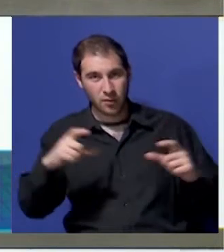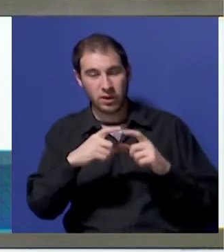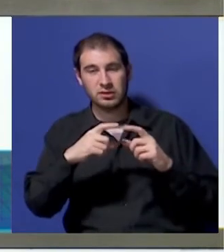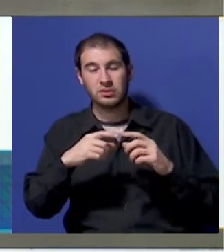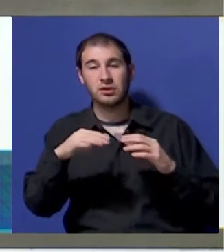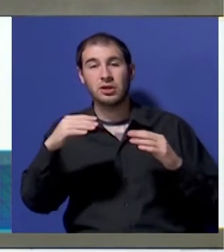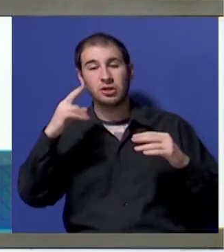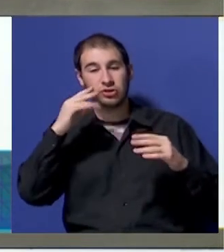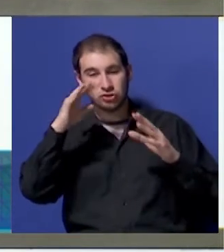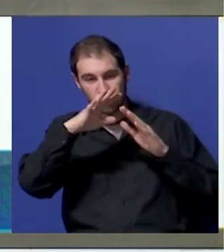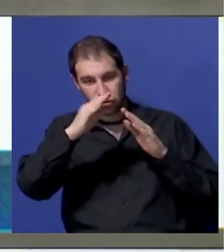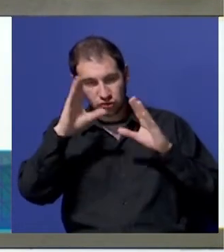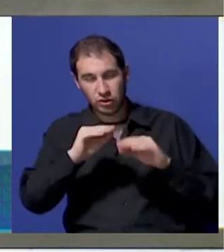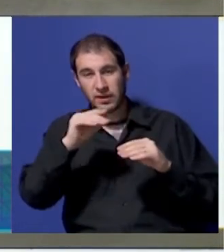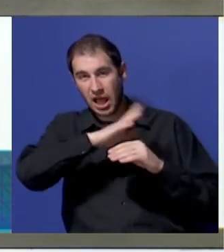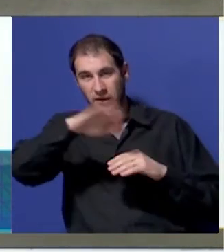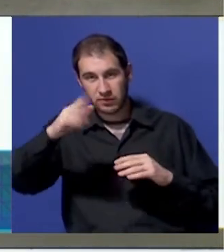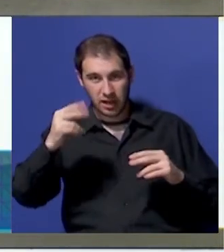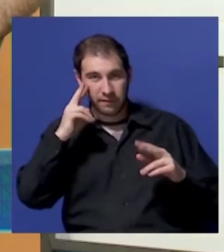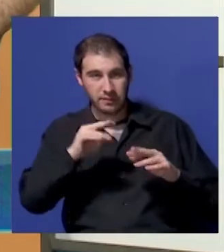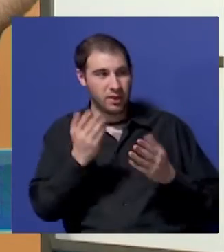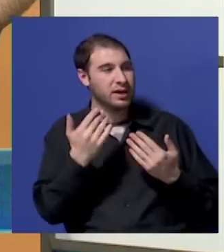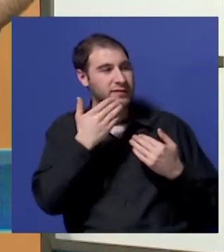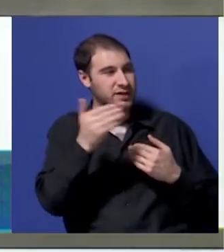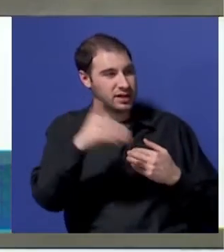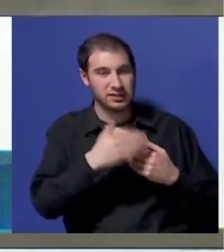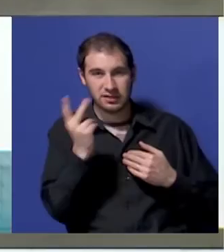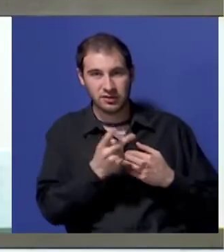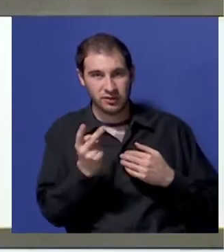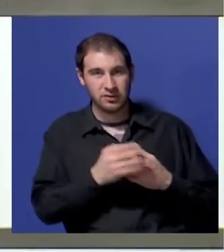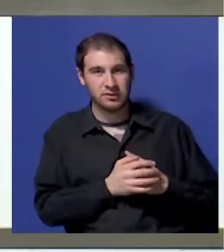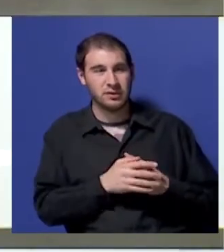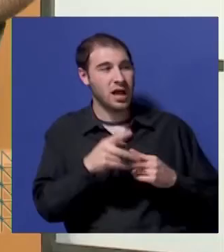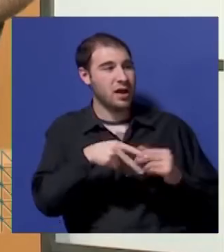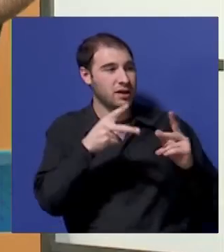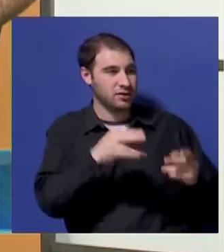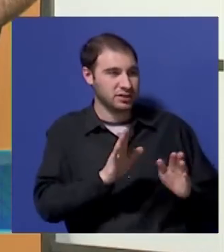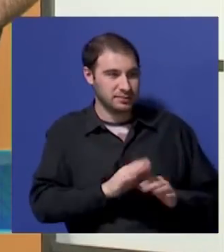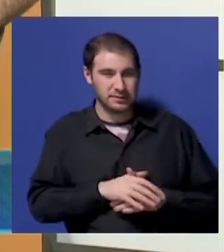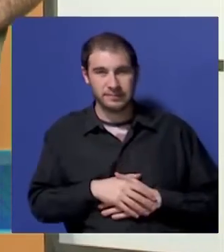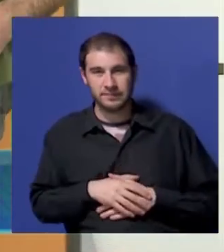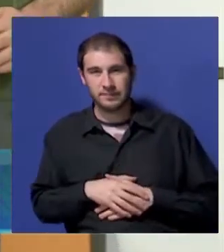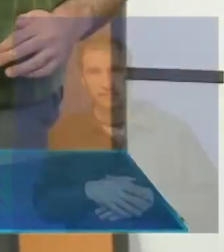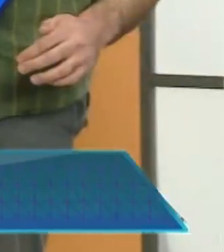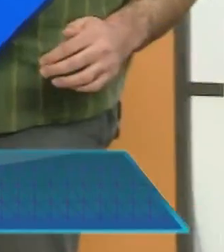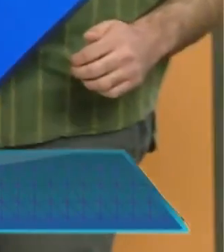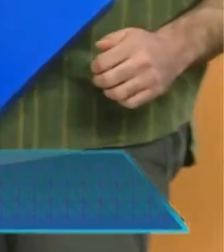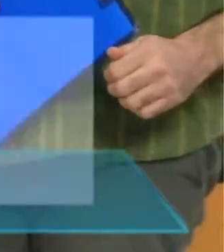eso se puede ver a través de la página web. Gracias por venir. No, a ustedes, por favor. Gracias. Hacemos una pausa, ya venimos.